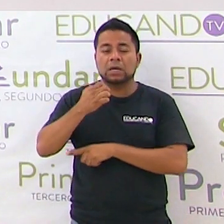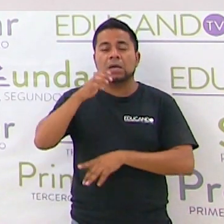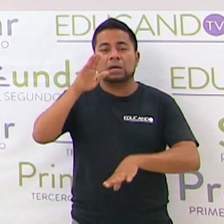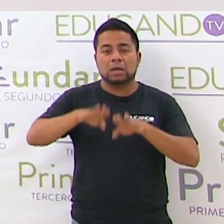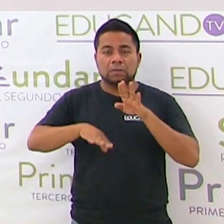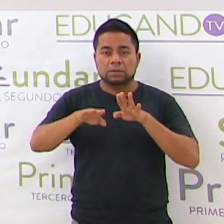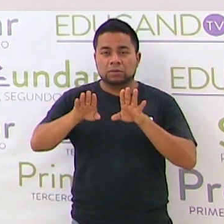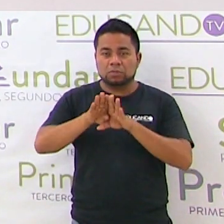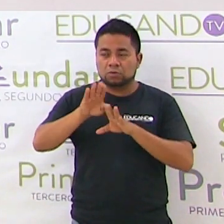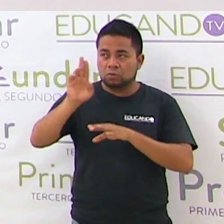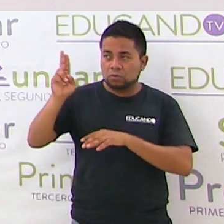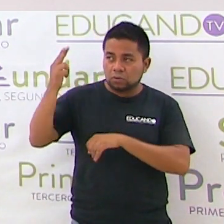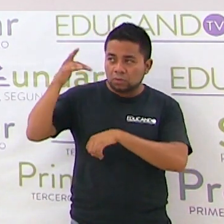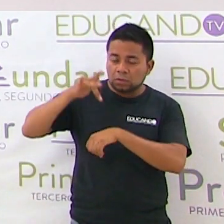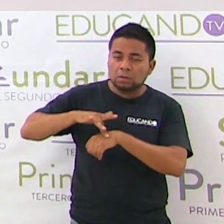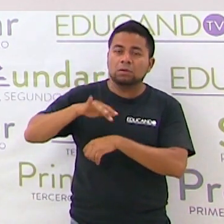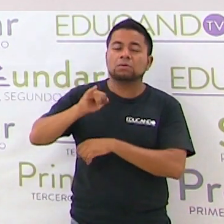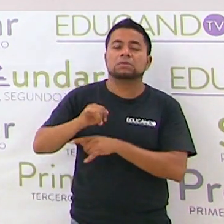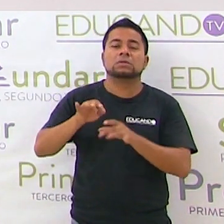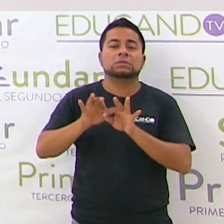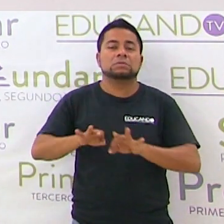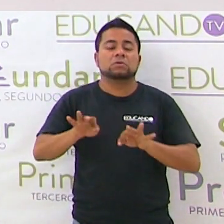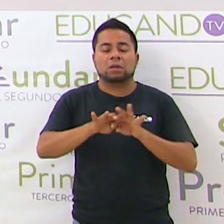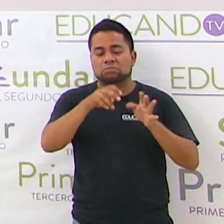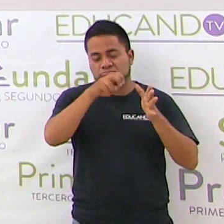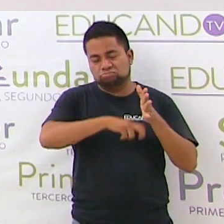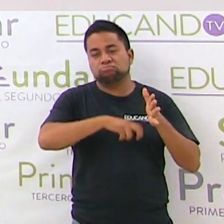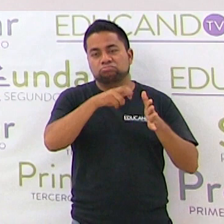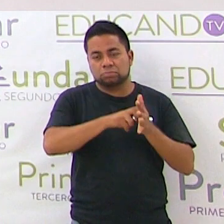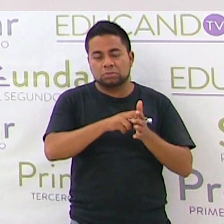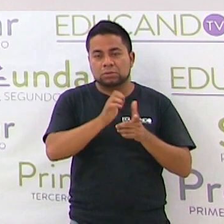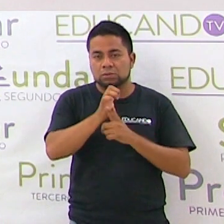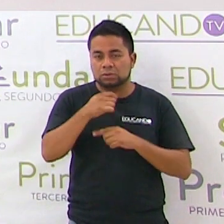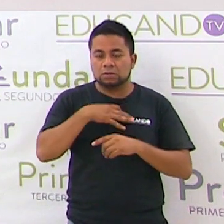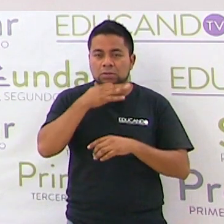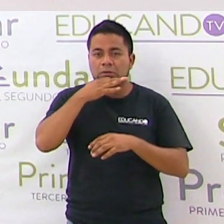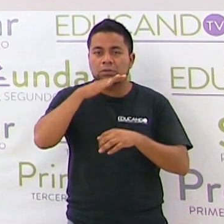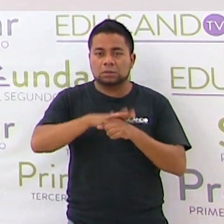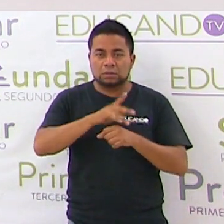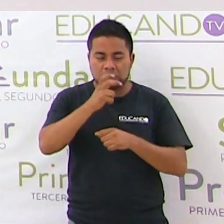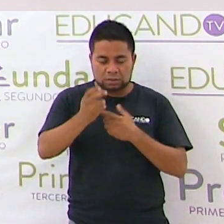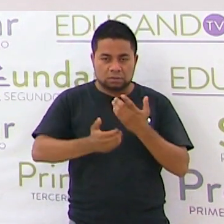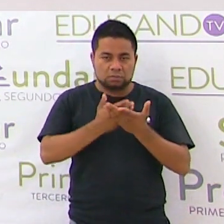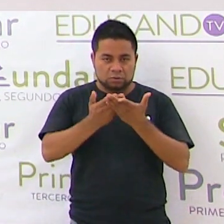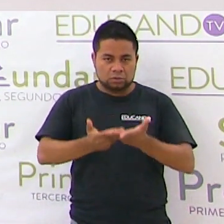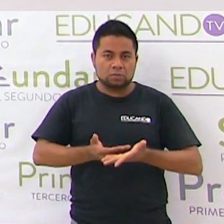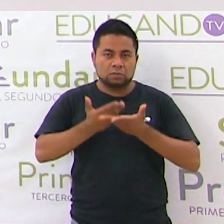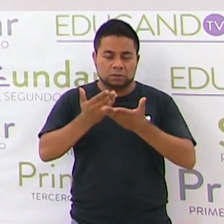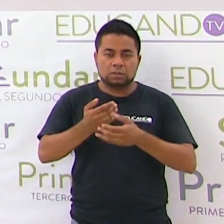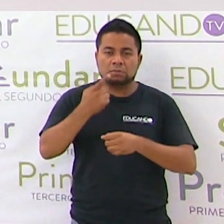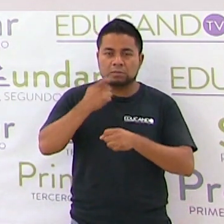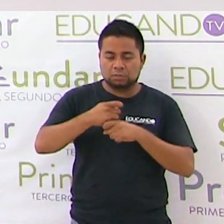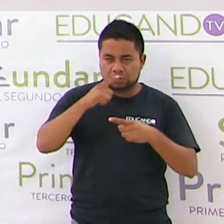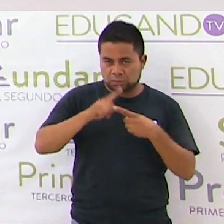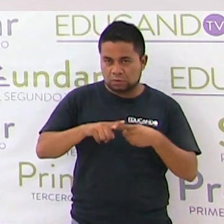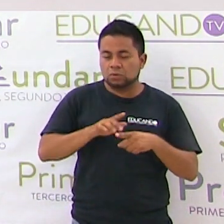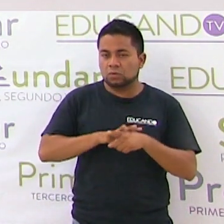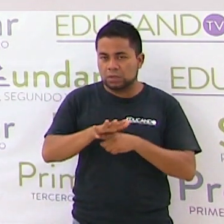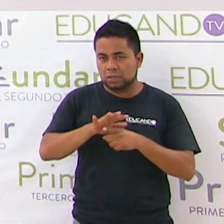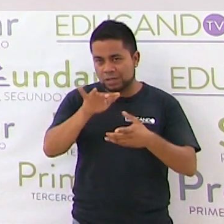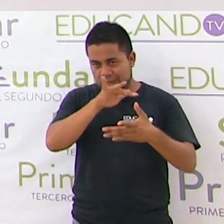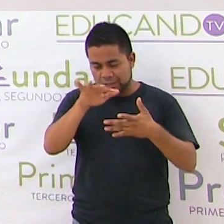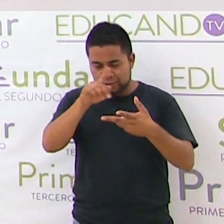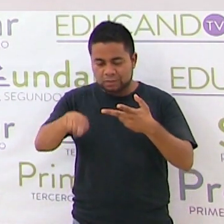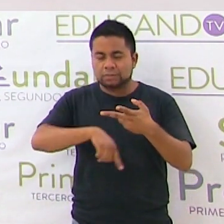hasta en la universidad es necesario corregir, ¿sí? Entonces yo les doy esta propuesta. Acuérdense bien. Primero, ¿qué hacemos?